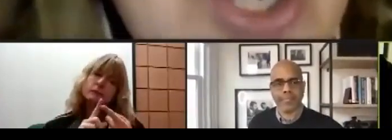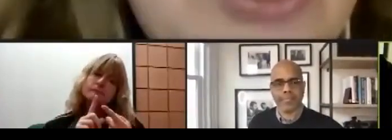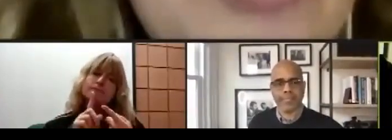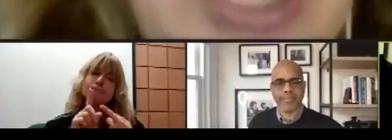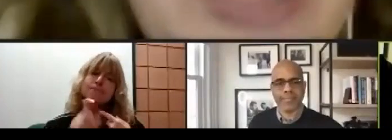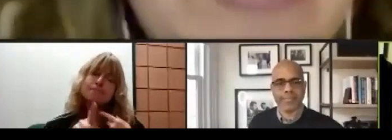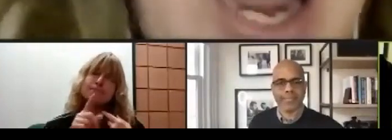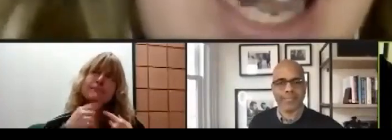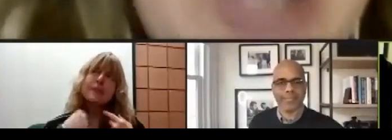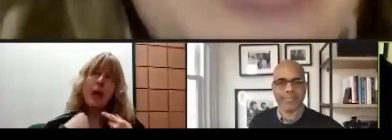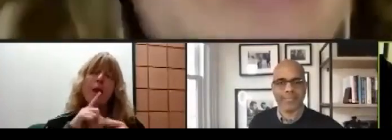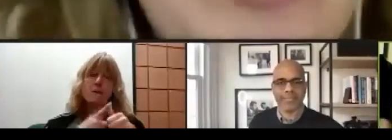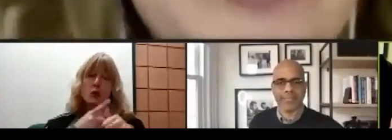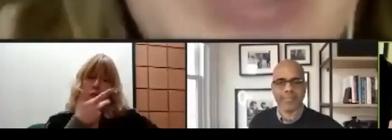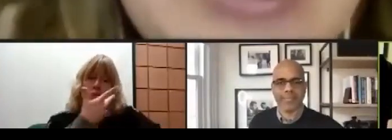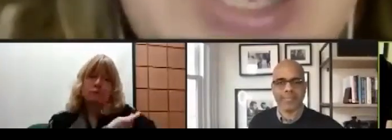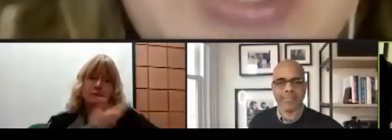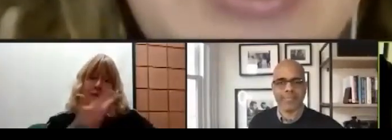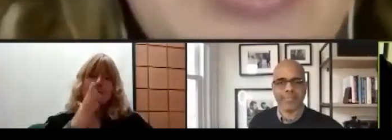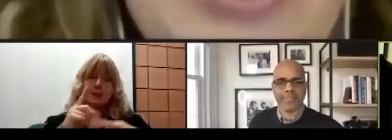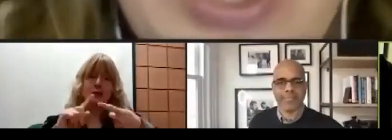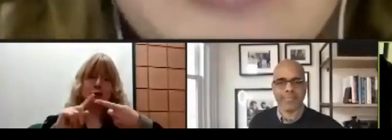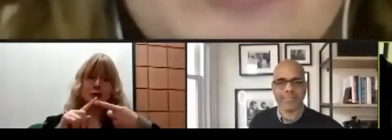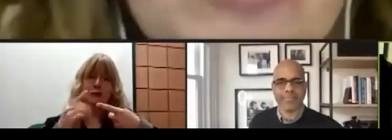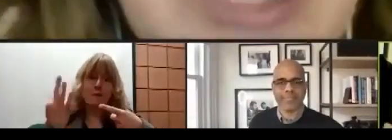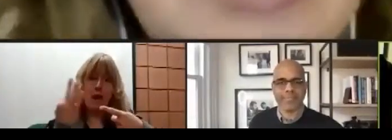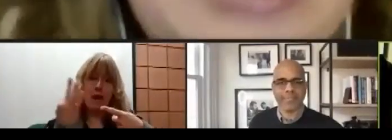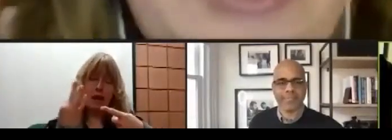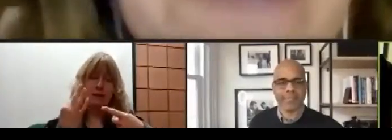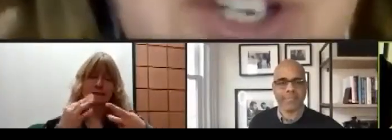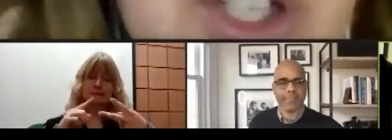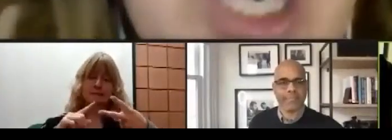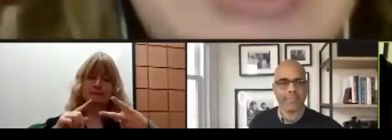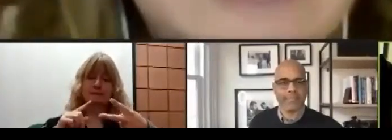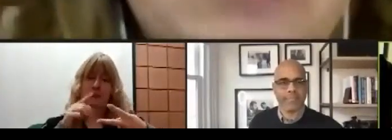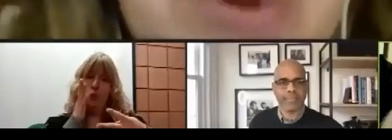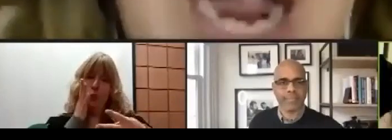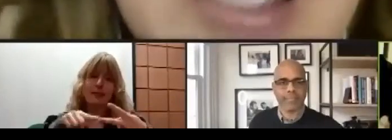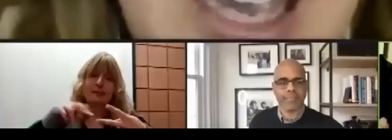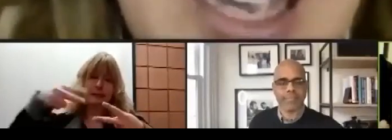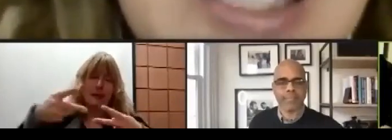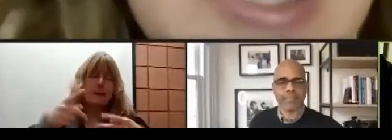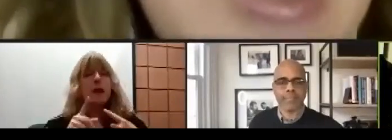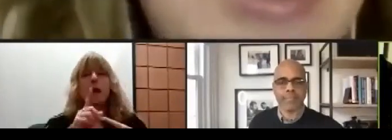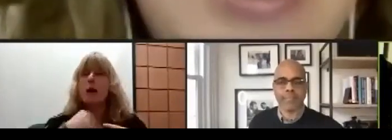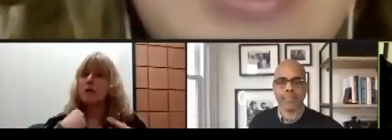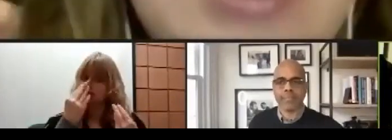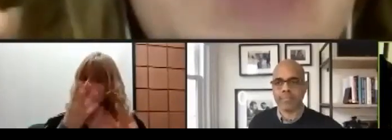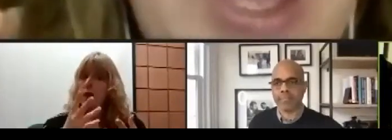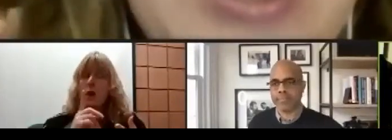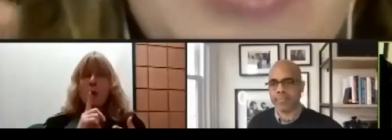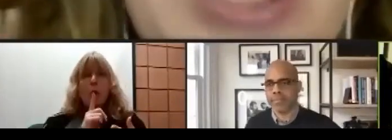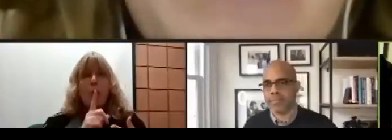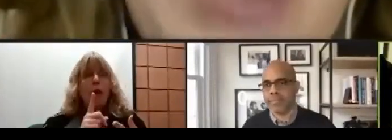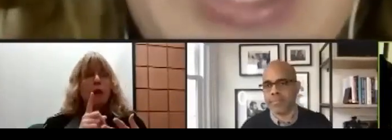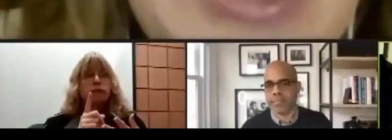decir que es un proceso eficiente y y las enfermeras que me atendió